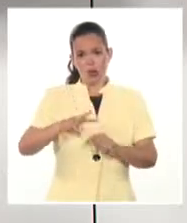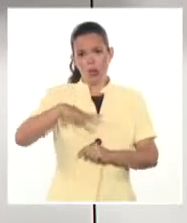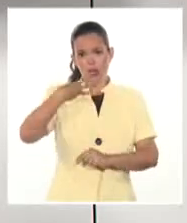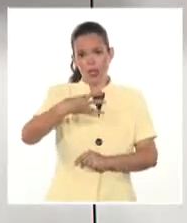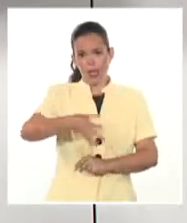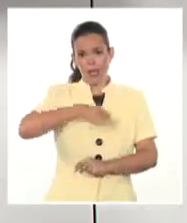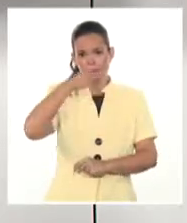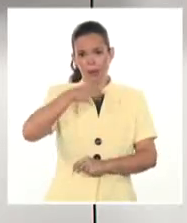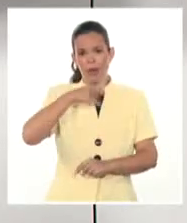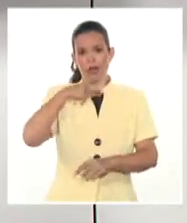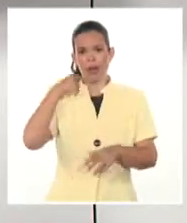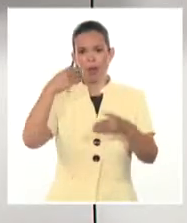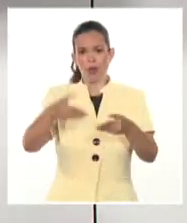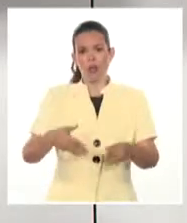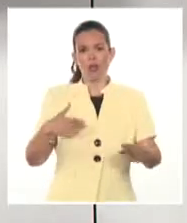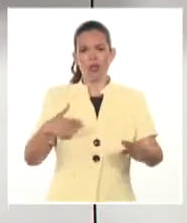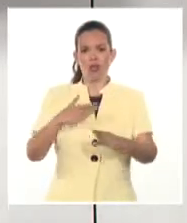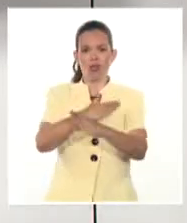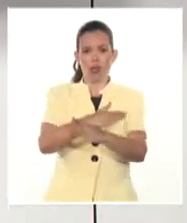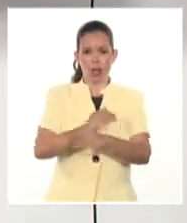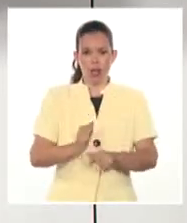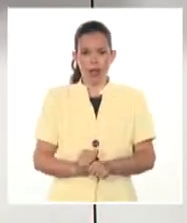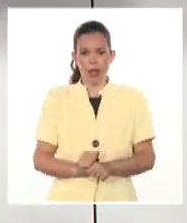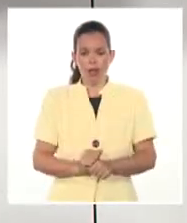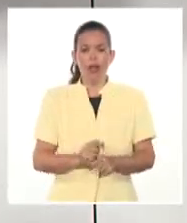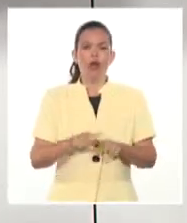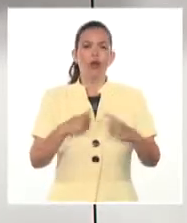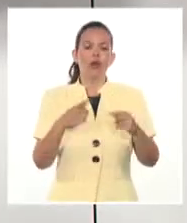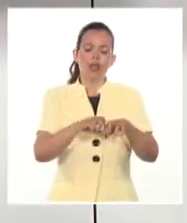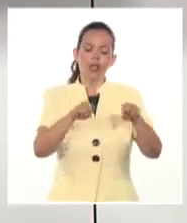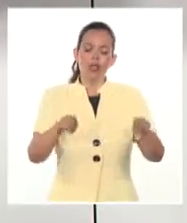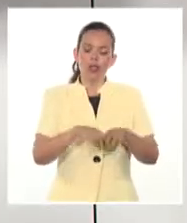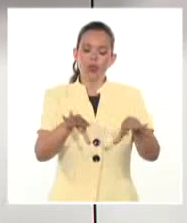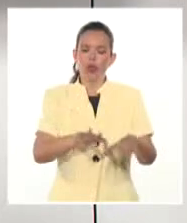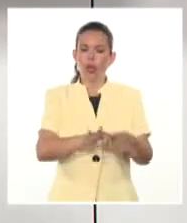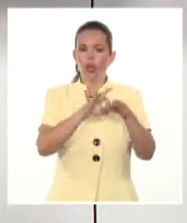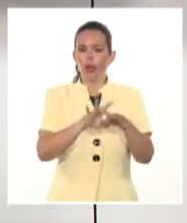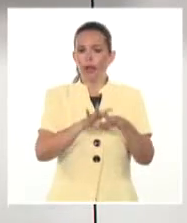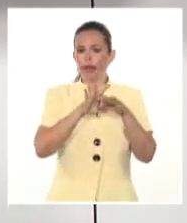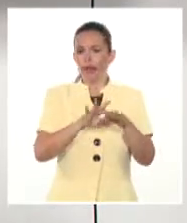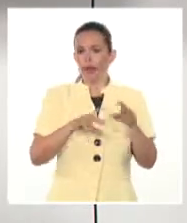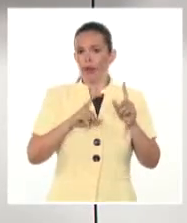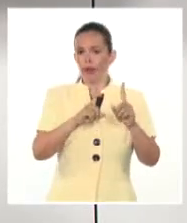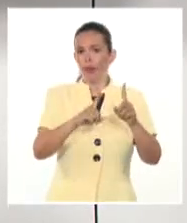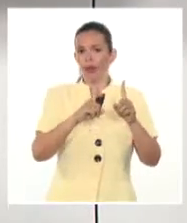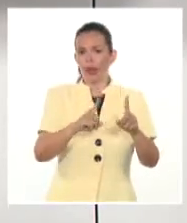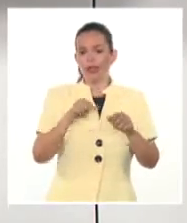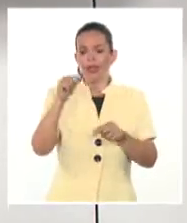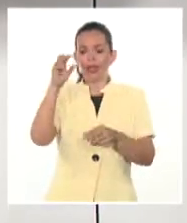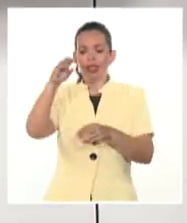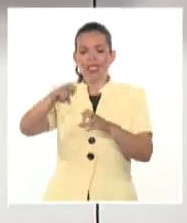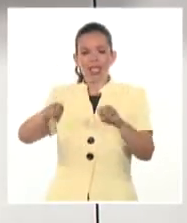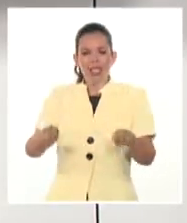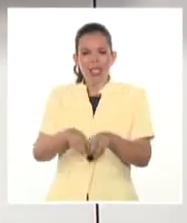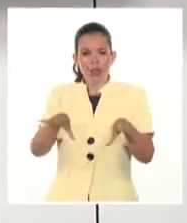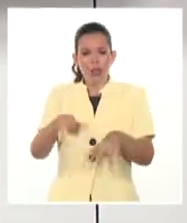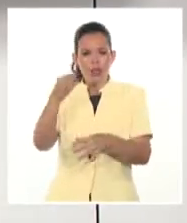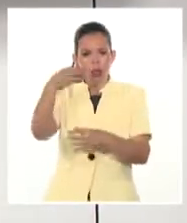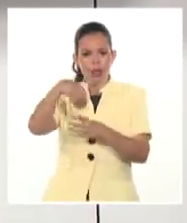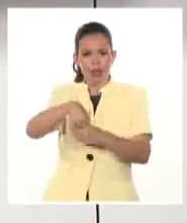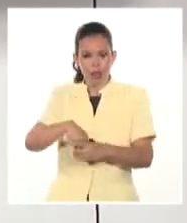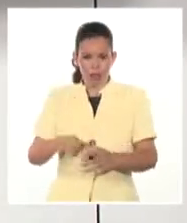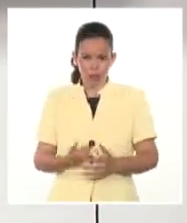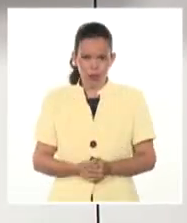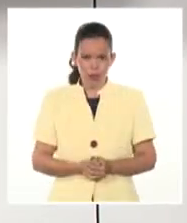cruzada, el de la grave crisis política y conmoción interna. Iba yo a desmenuzar lo que significa conmoción